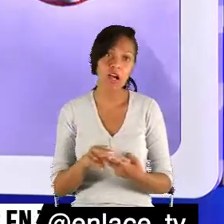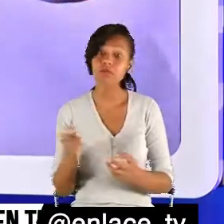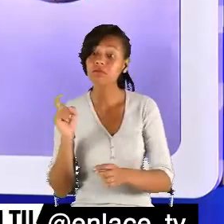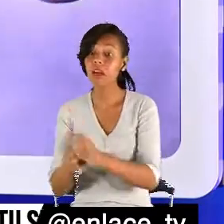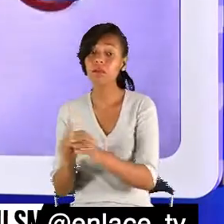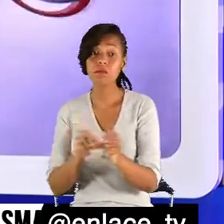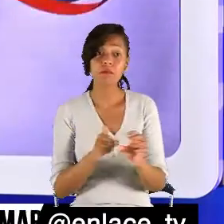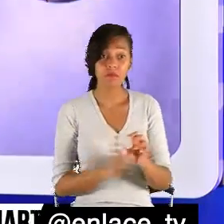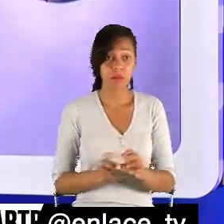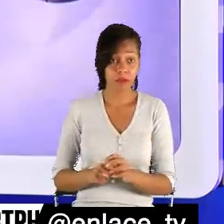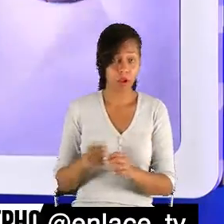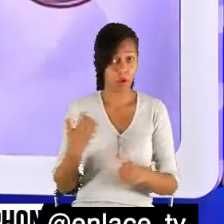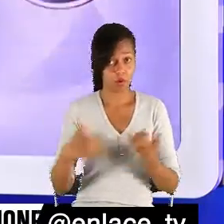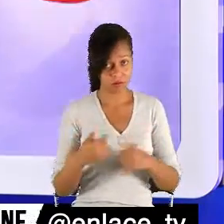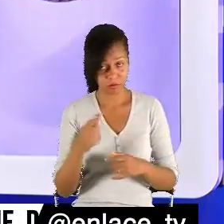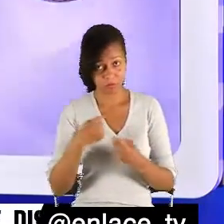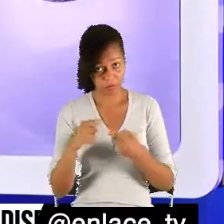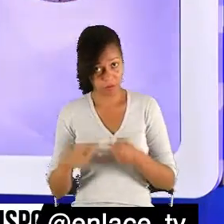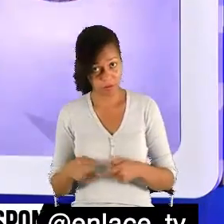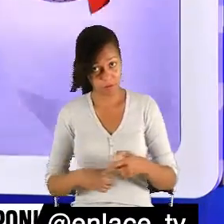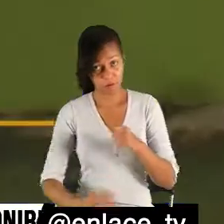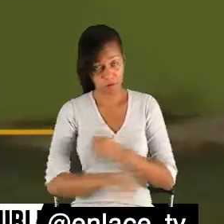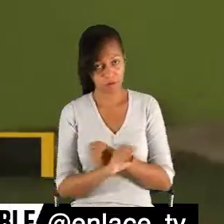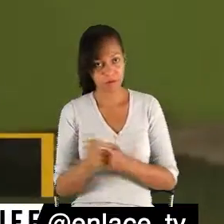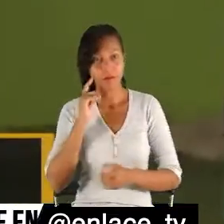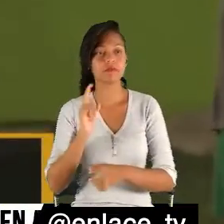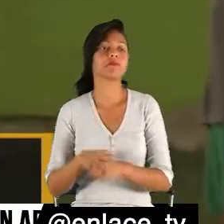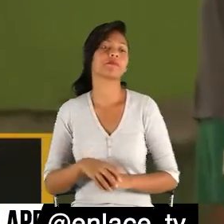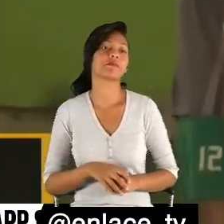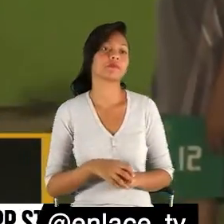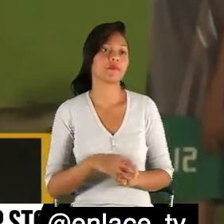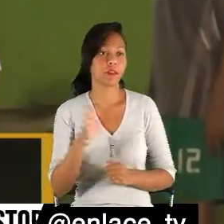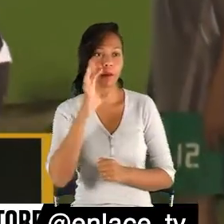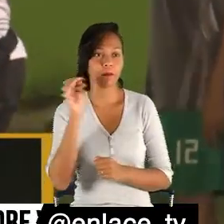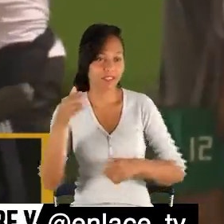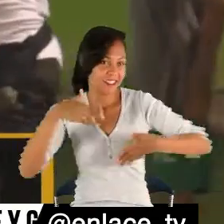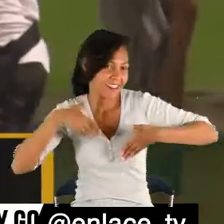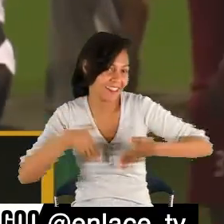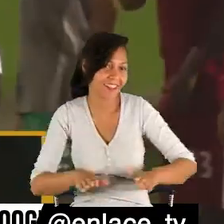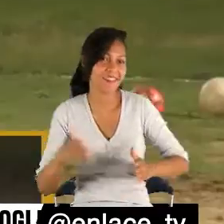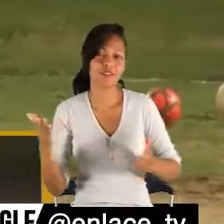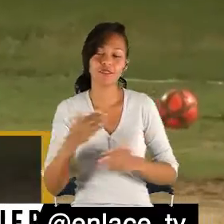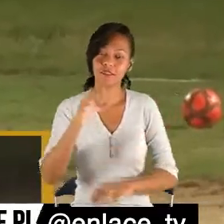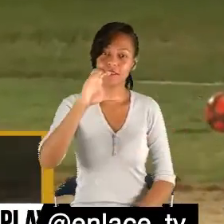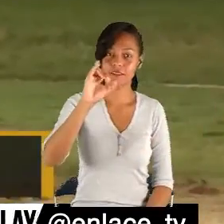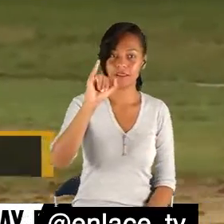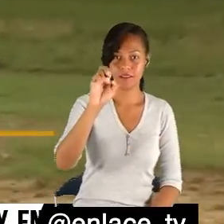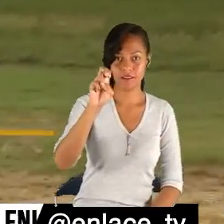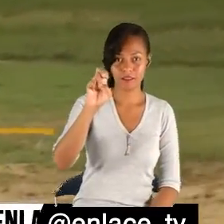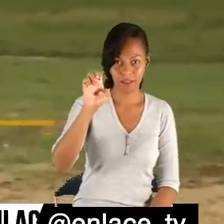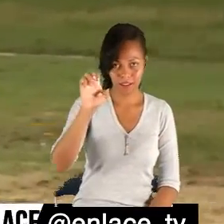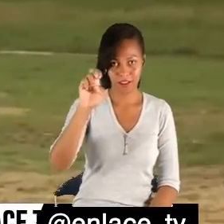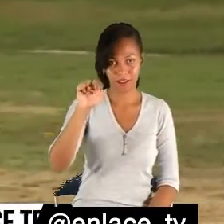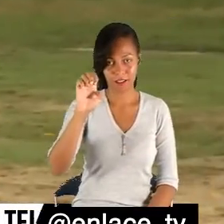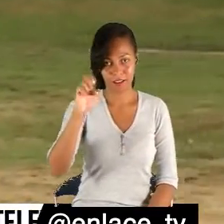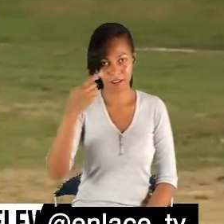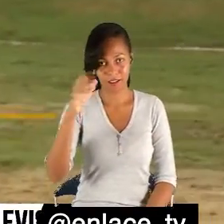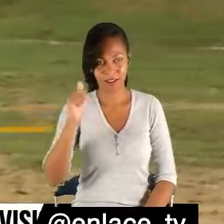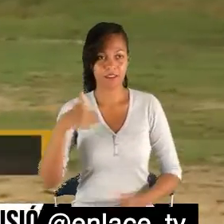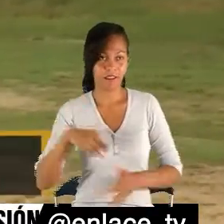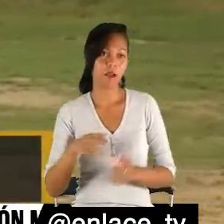deportivo independiente barrancabermeja aunque es natural de ciénaga magdalena moisés el camión estrada es más barranqueño que